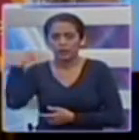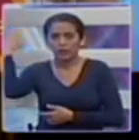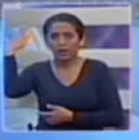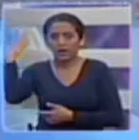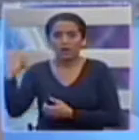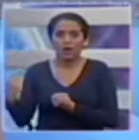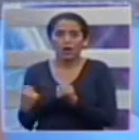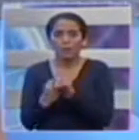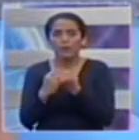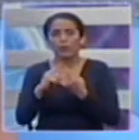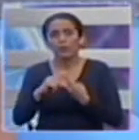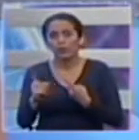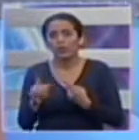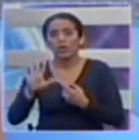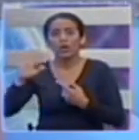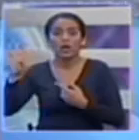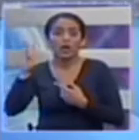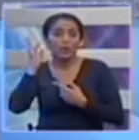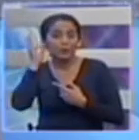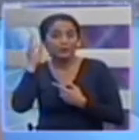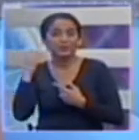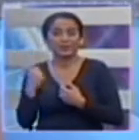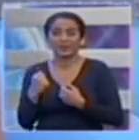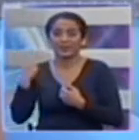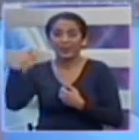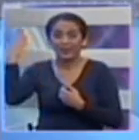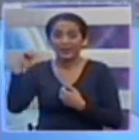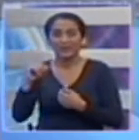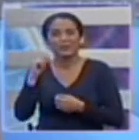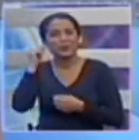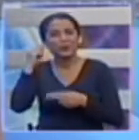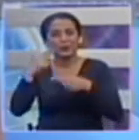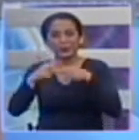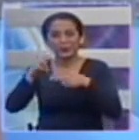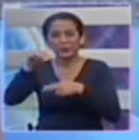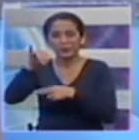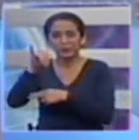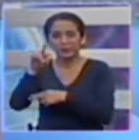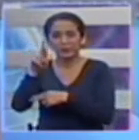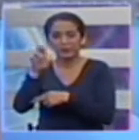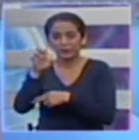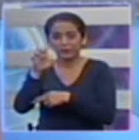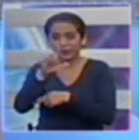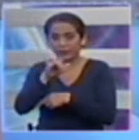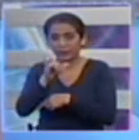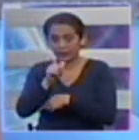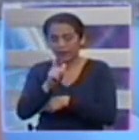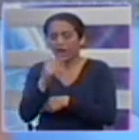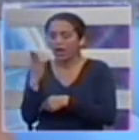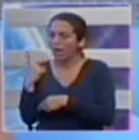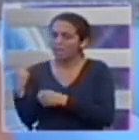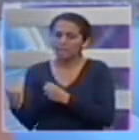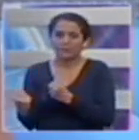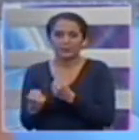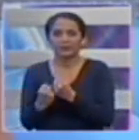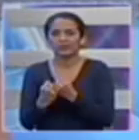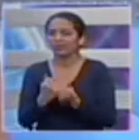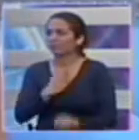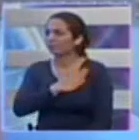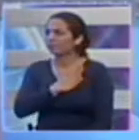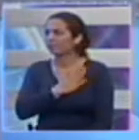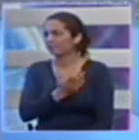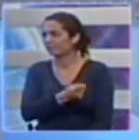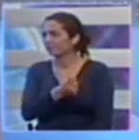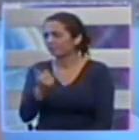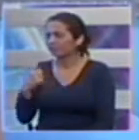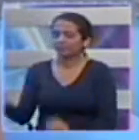Municipal, con la esposa del alcalde, la señora Mireya Vélez, así es que sí. Realmente yo estoy confiada, estoy segura de que